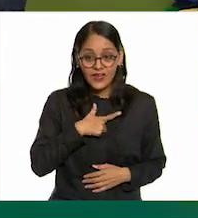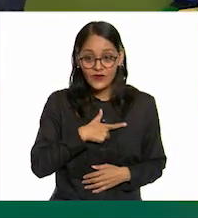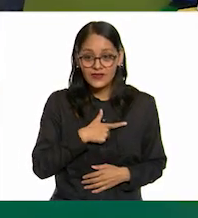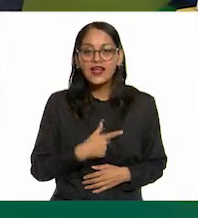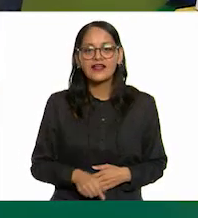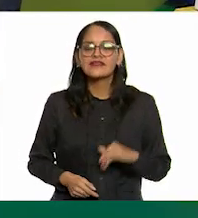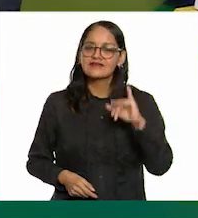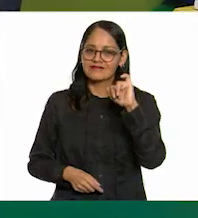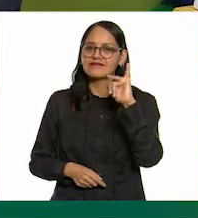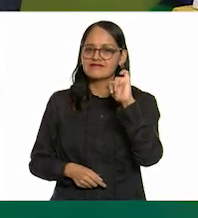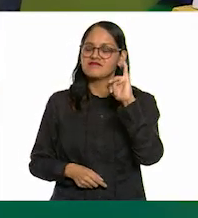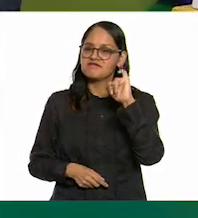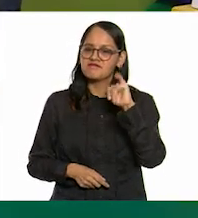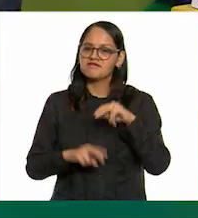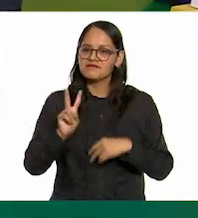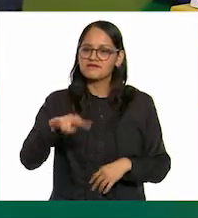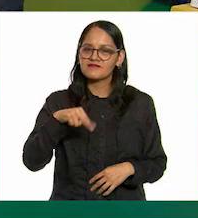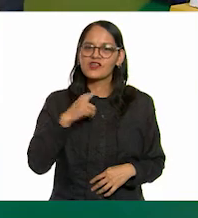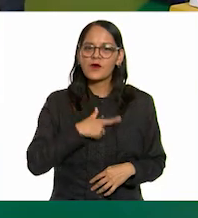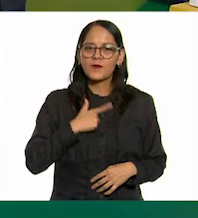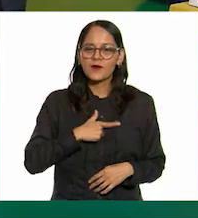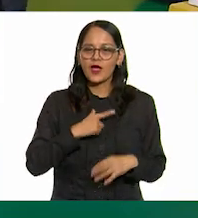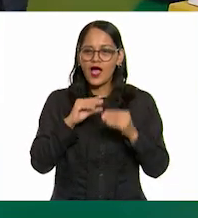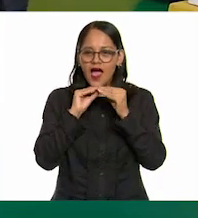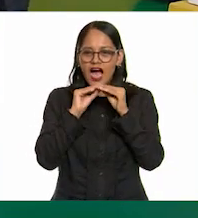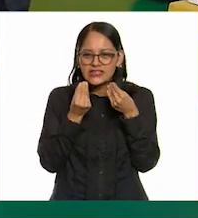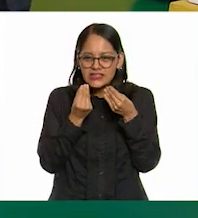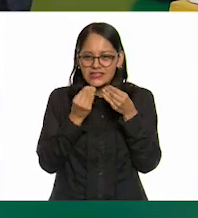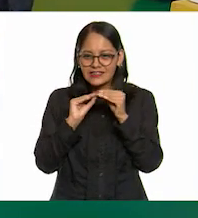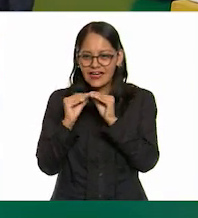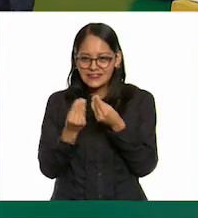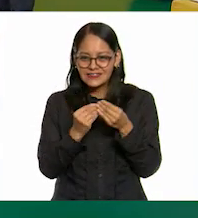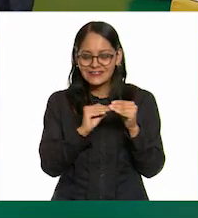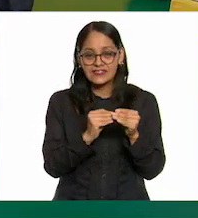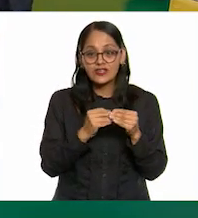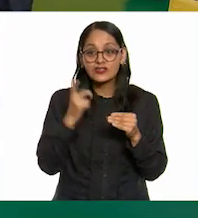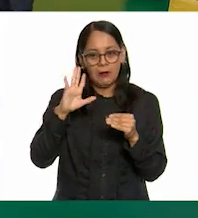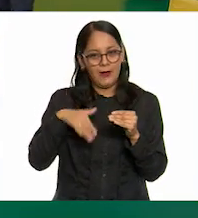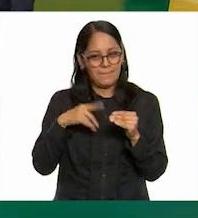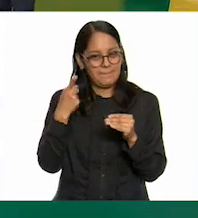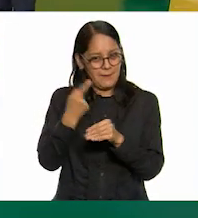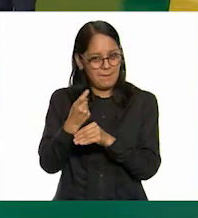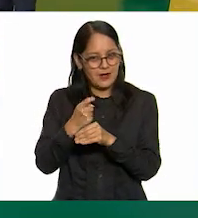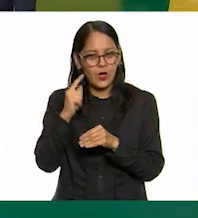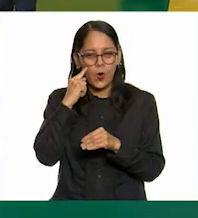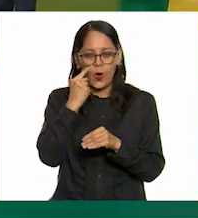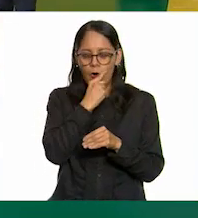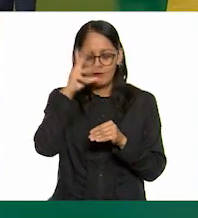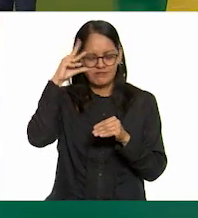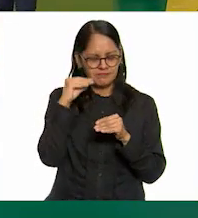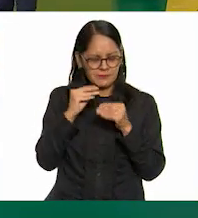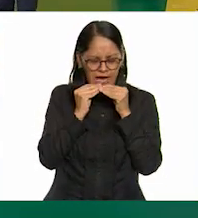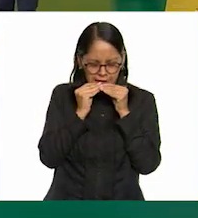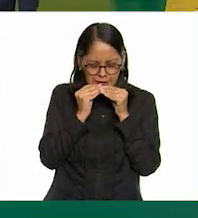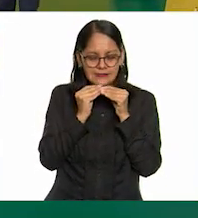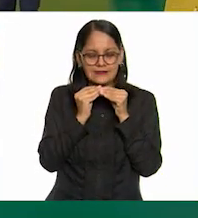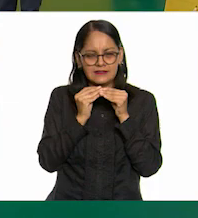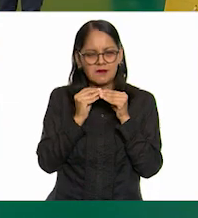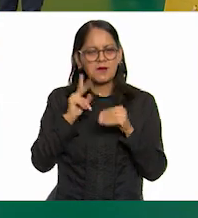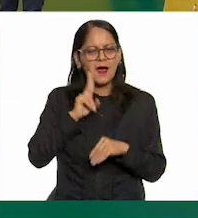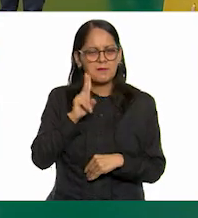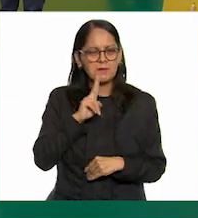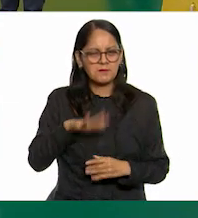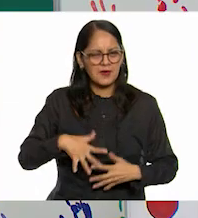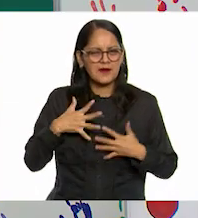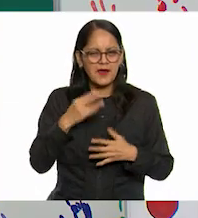Sí, la verdad es que me gustó que son crujientitos. Tuve que cerrar los ojos, pero bueno, me animé a probarlos. Y los disfrutaste,